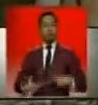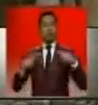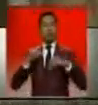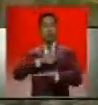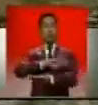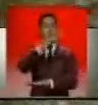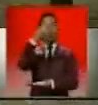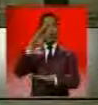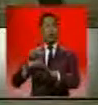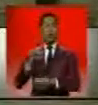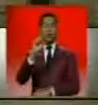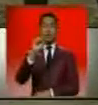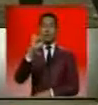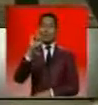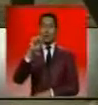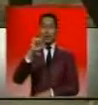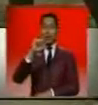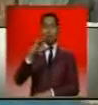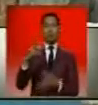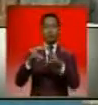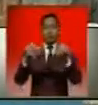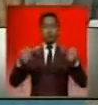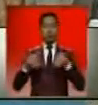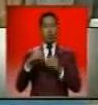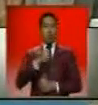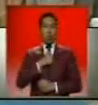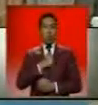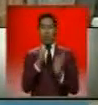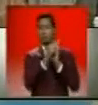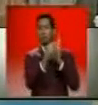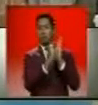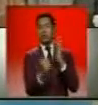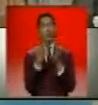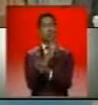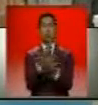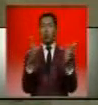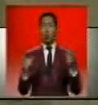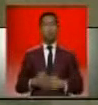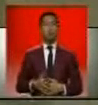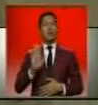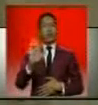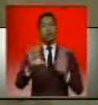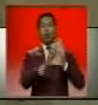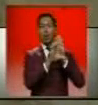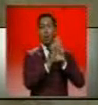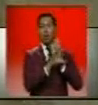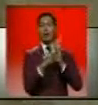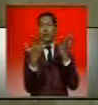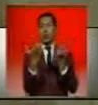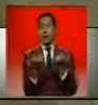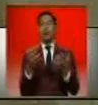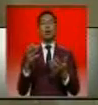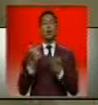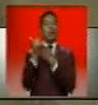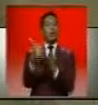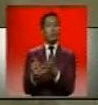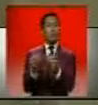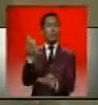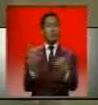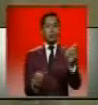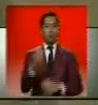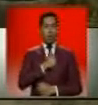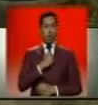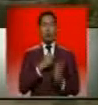de Guayaquil. Ellos también cumplen con los requisitos de la Ley 88 para regularizar el respectivo uso del suelo y además de la